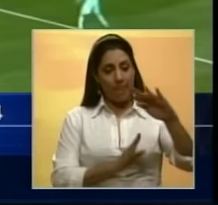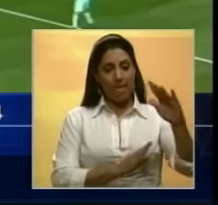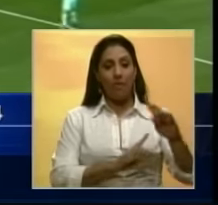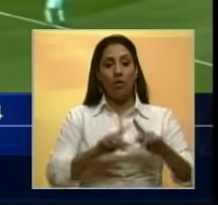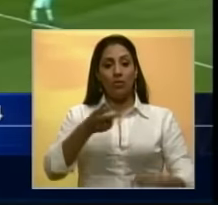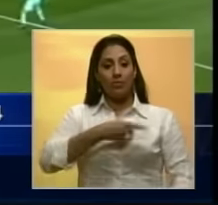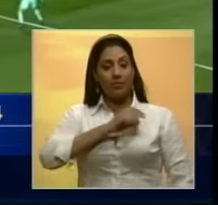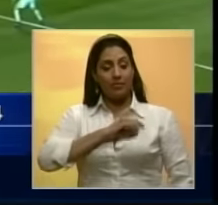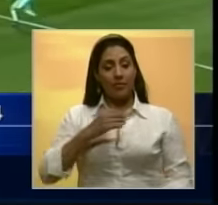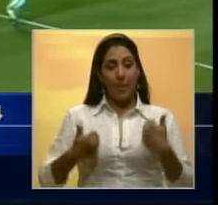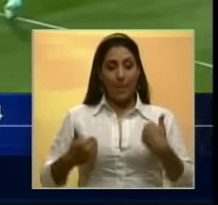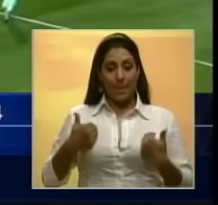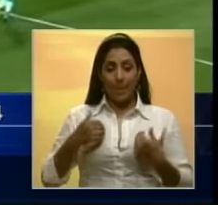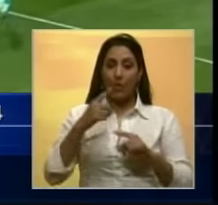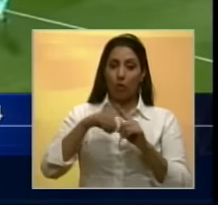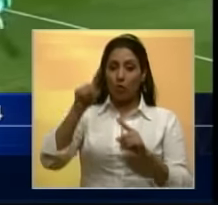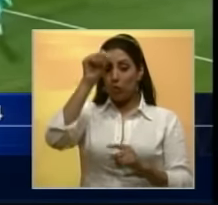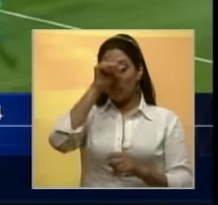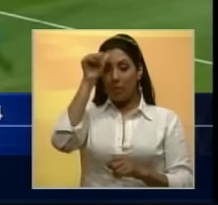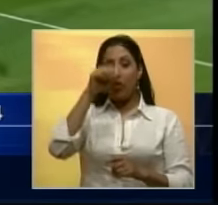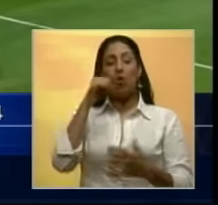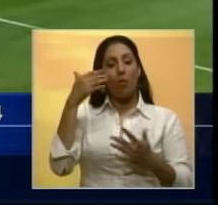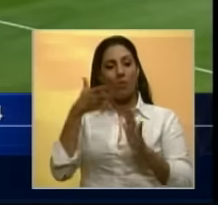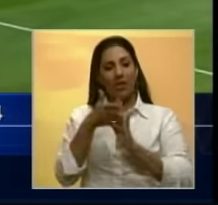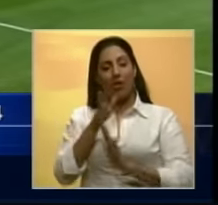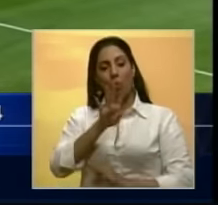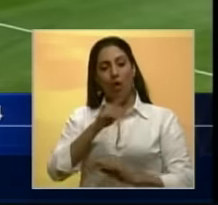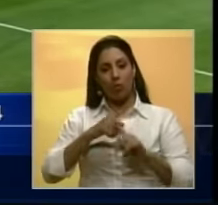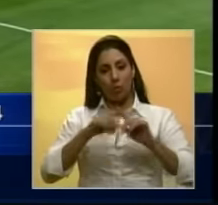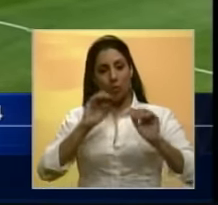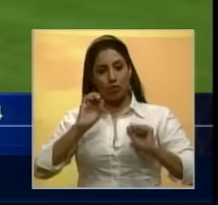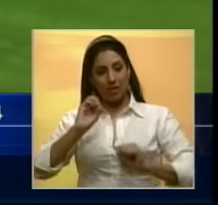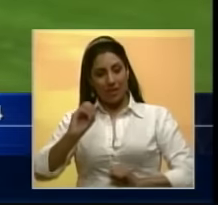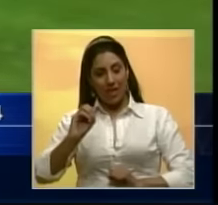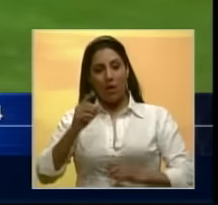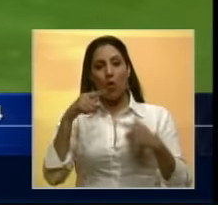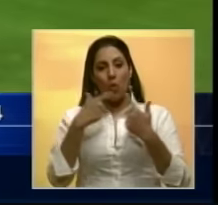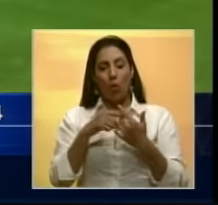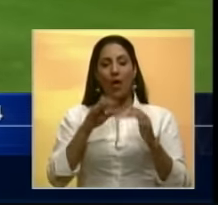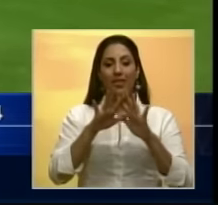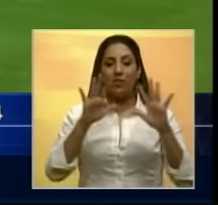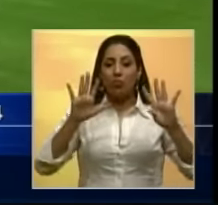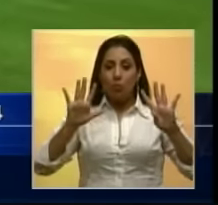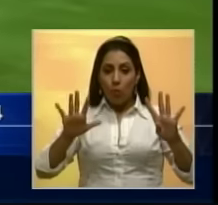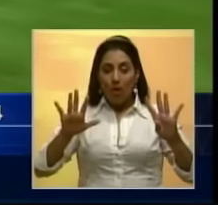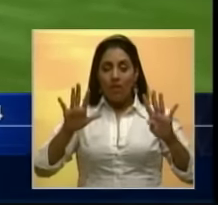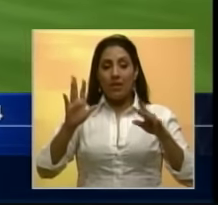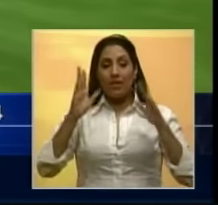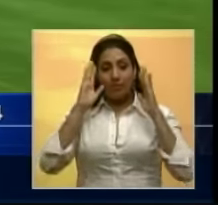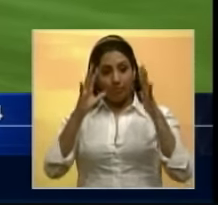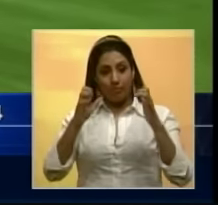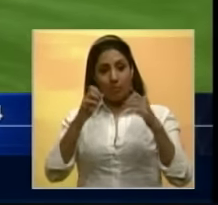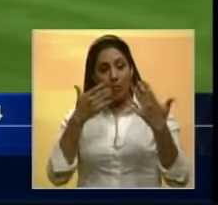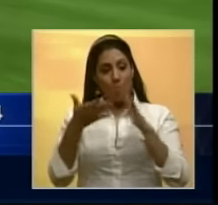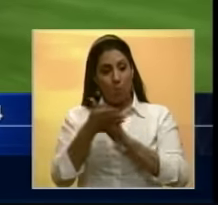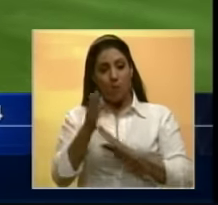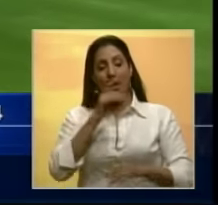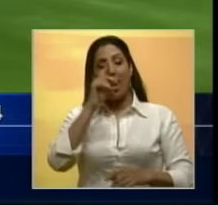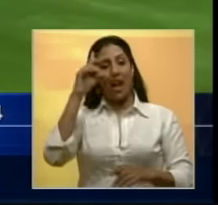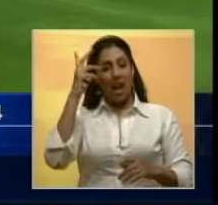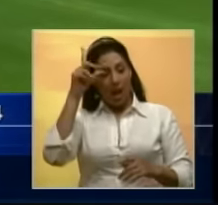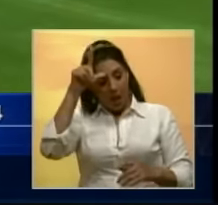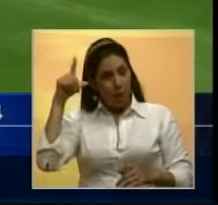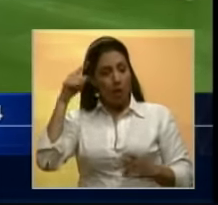En España, este domingo, el Barcelona goleó como visitante a Eibar 4-0 en el cierre de la jornada 19 de la Liga Española. Denis Suárez, Lionel